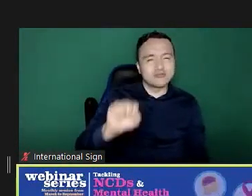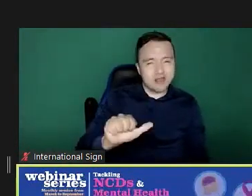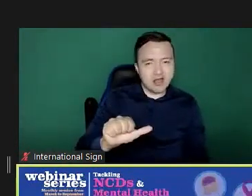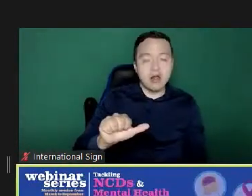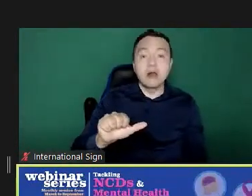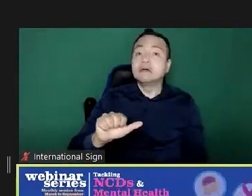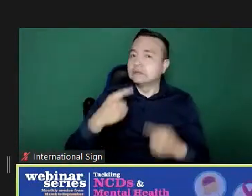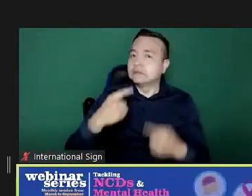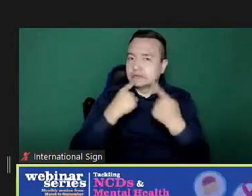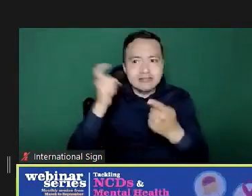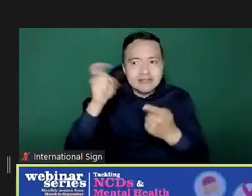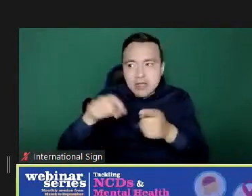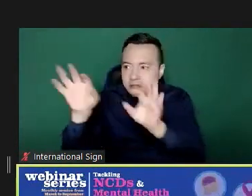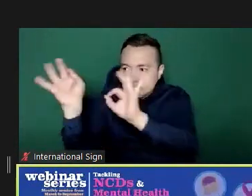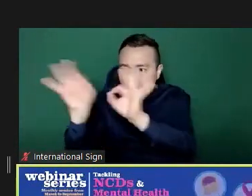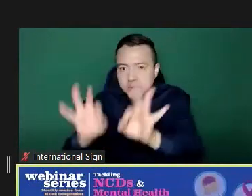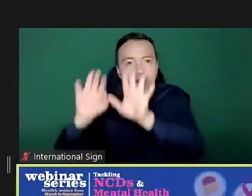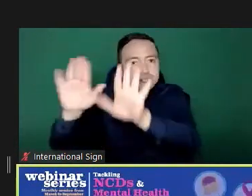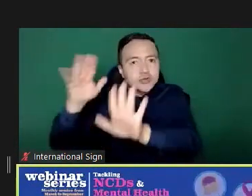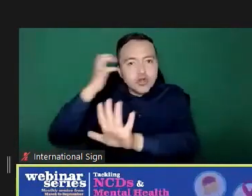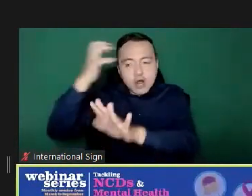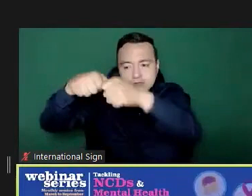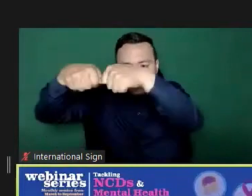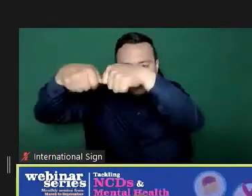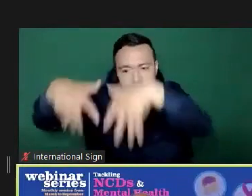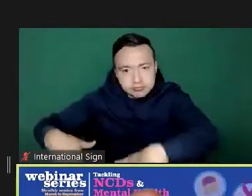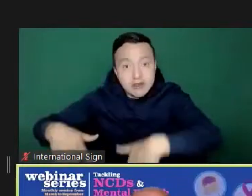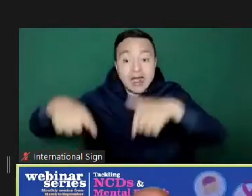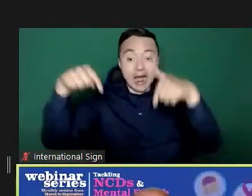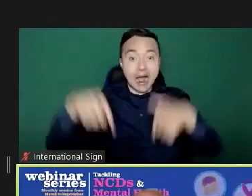atención sanitaria que necesitamos para nuestras poblaciones.